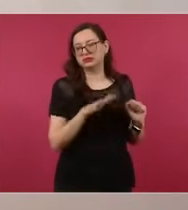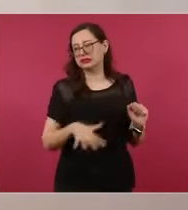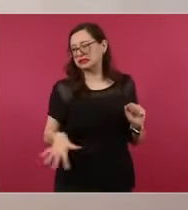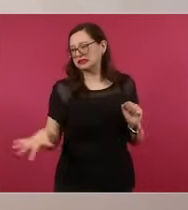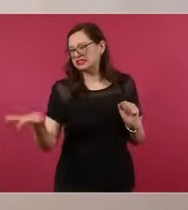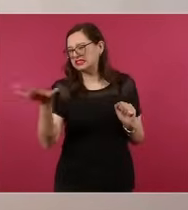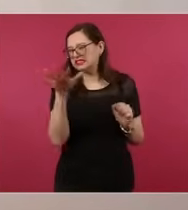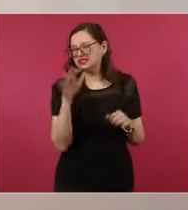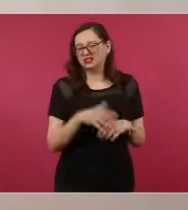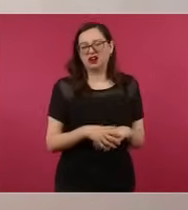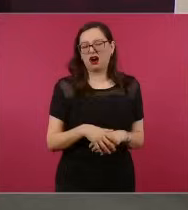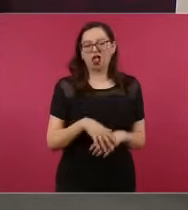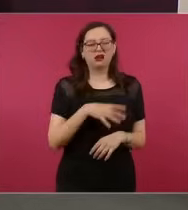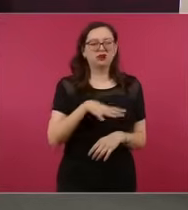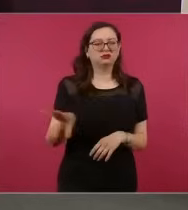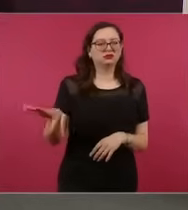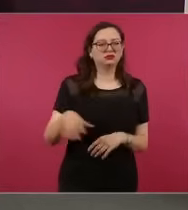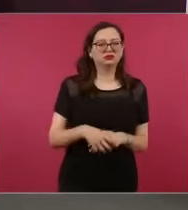y que el pueblo es manipulable.